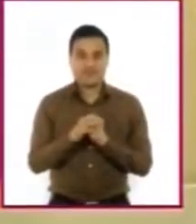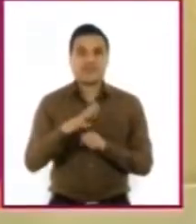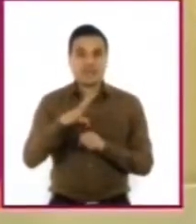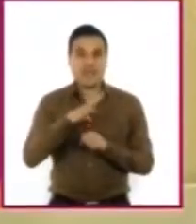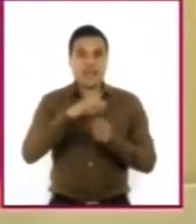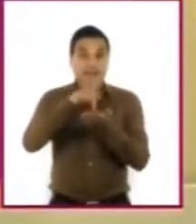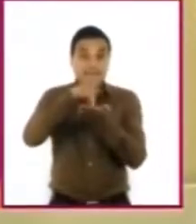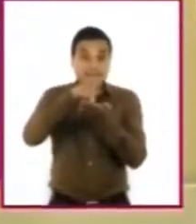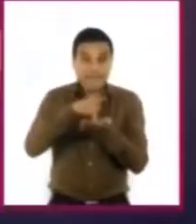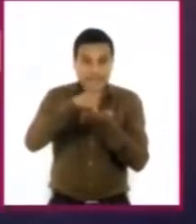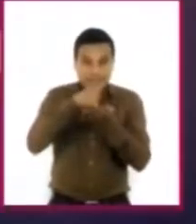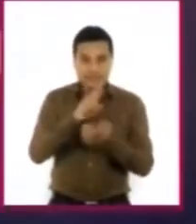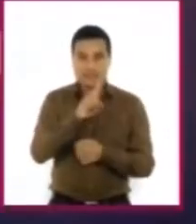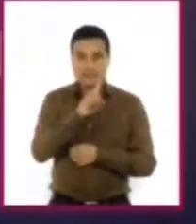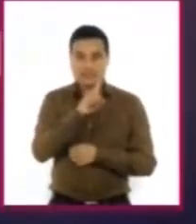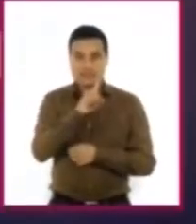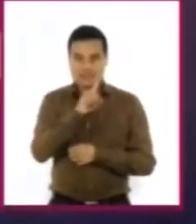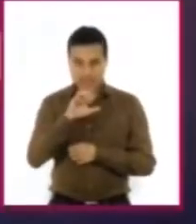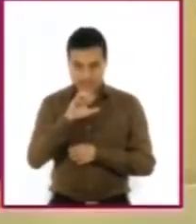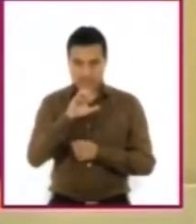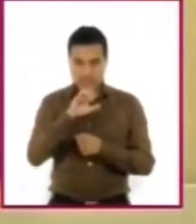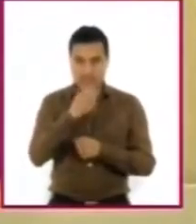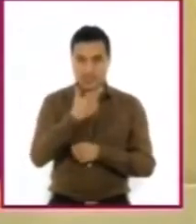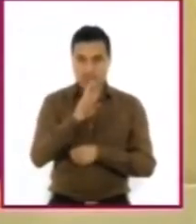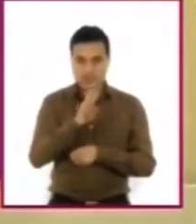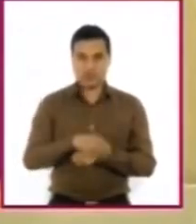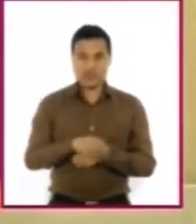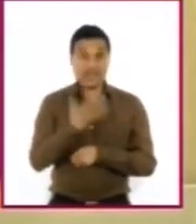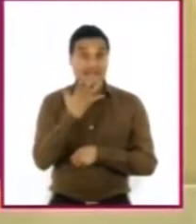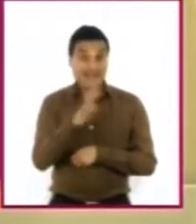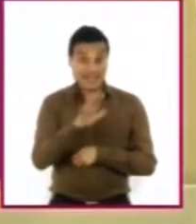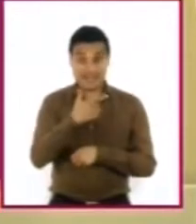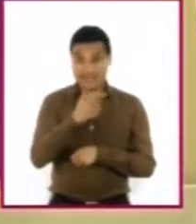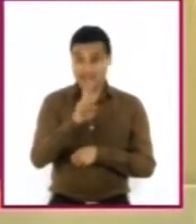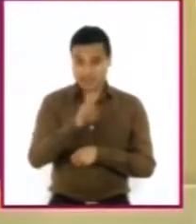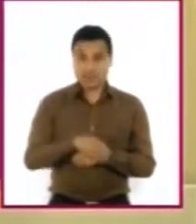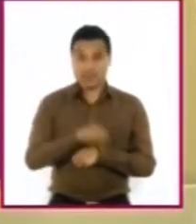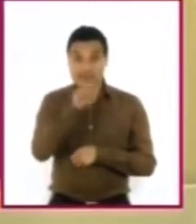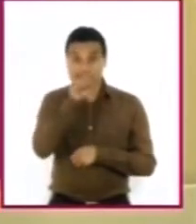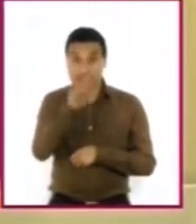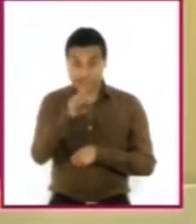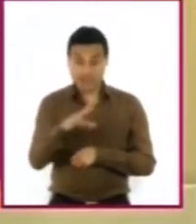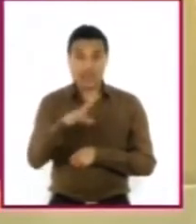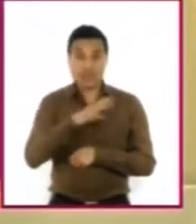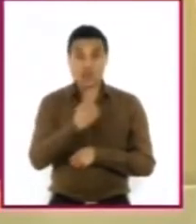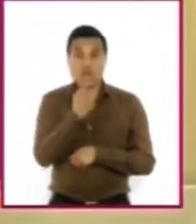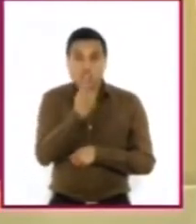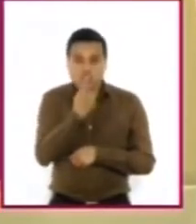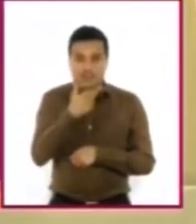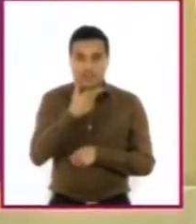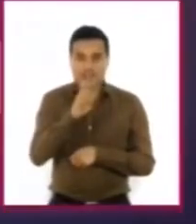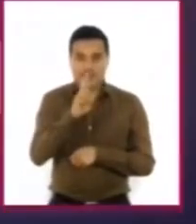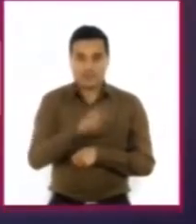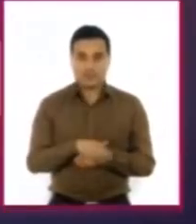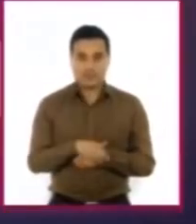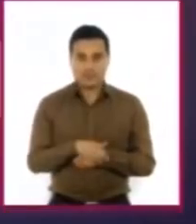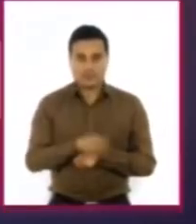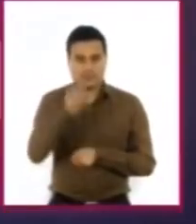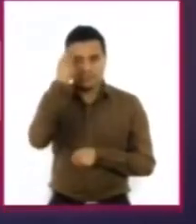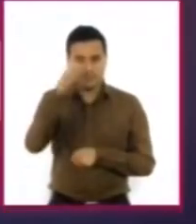valores, una de 100 gramos, una de 10 gramos e incluso una de 1 gramo, que permite